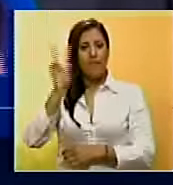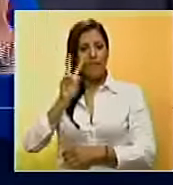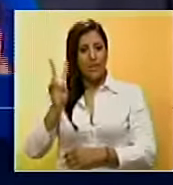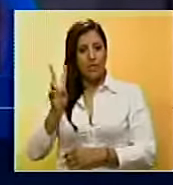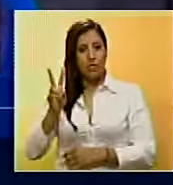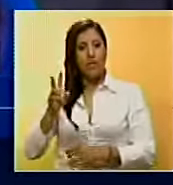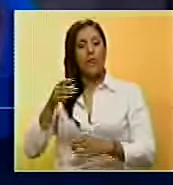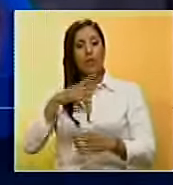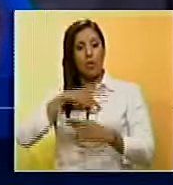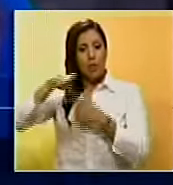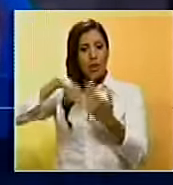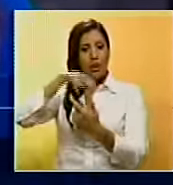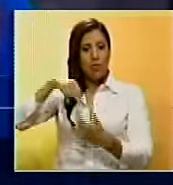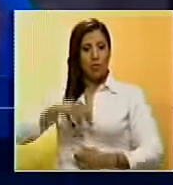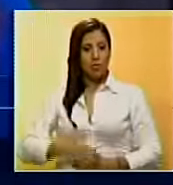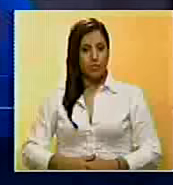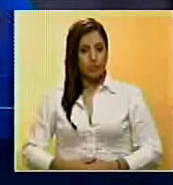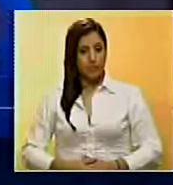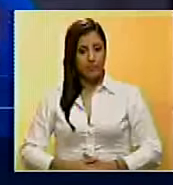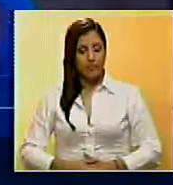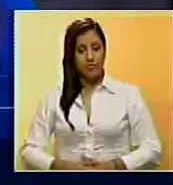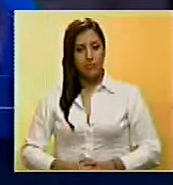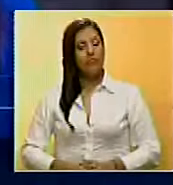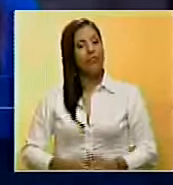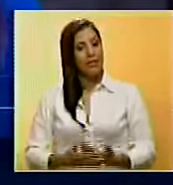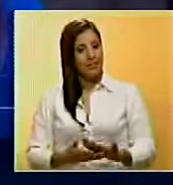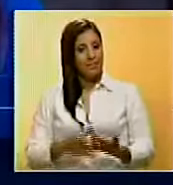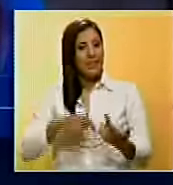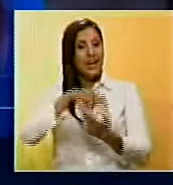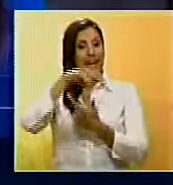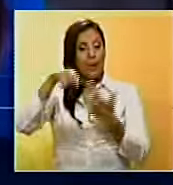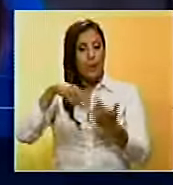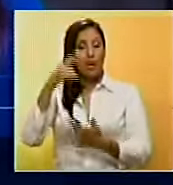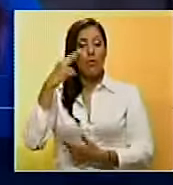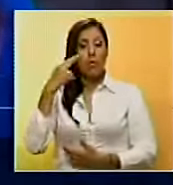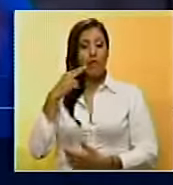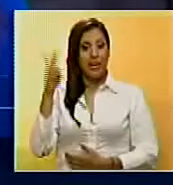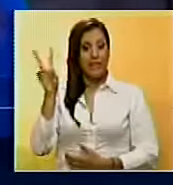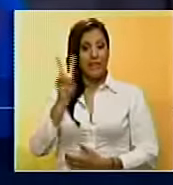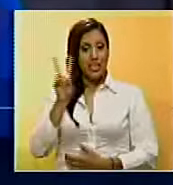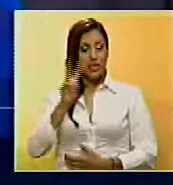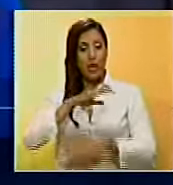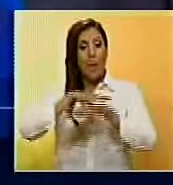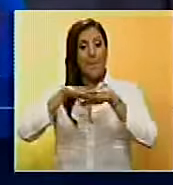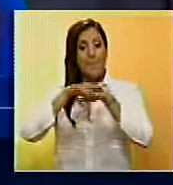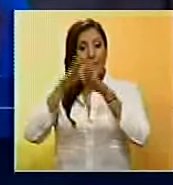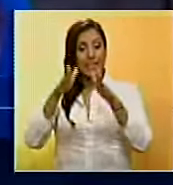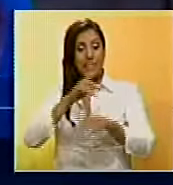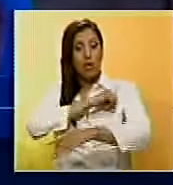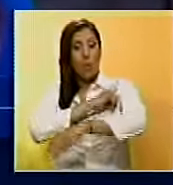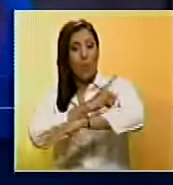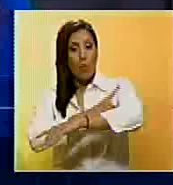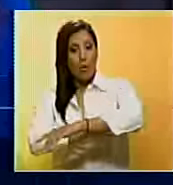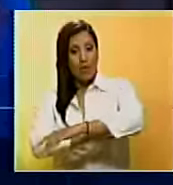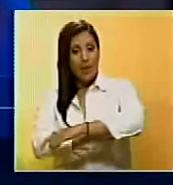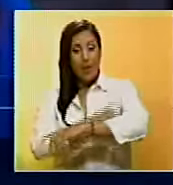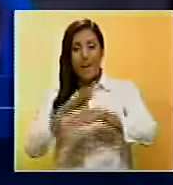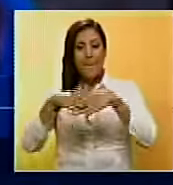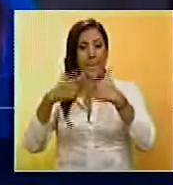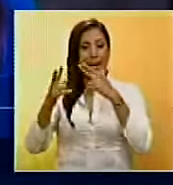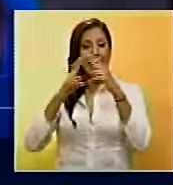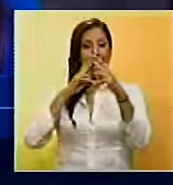Venezuela y de su revolución. República Bolivariana de Venezuela, Ministerio del Poder Popular